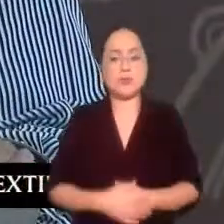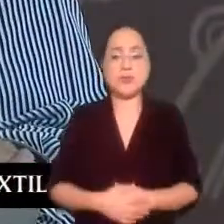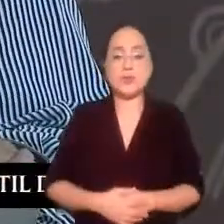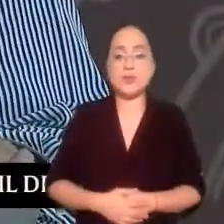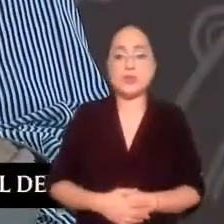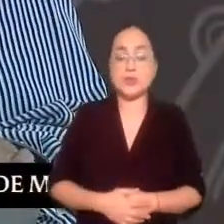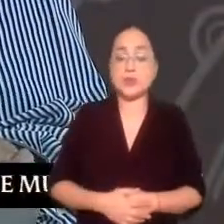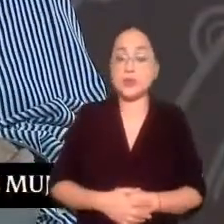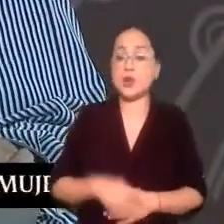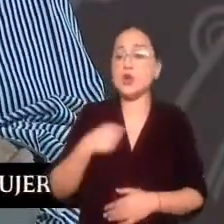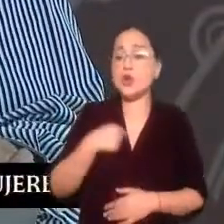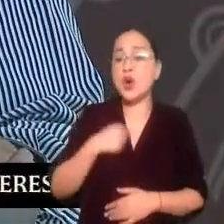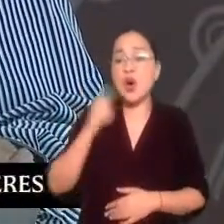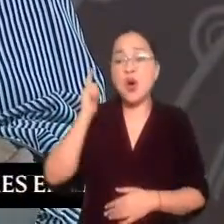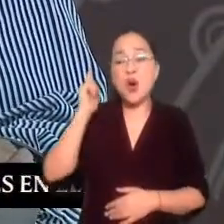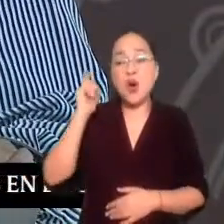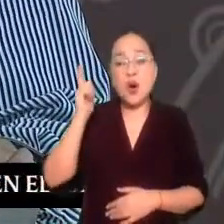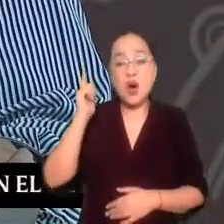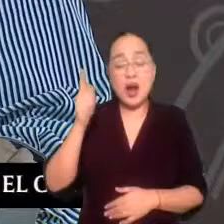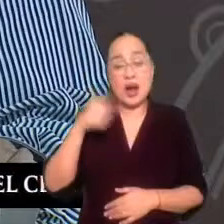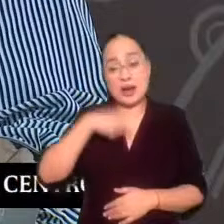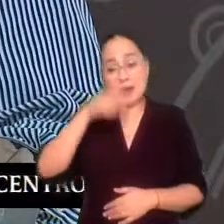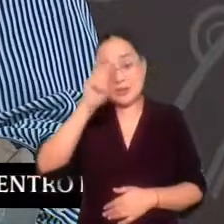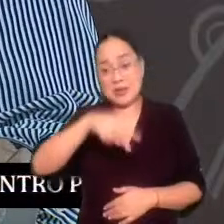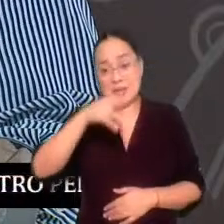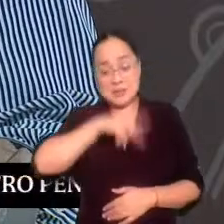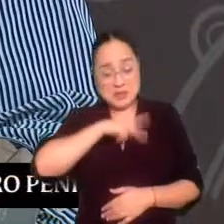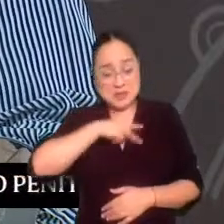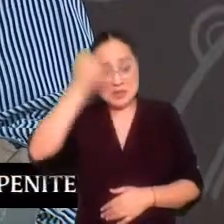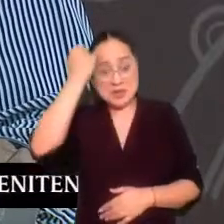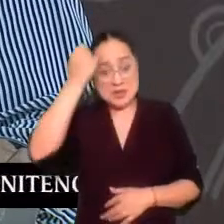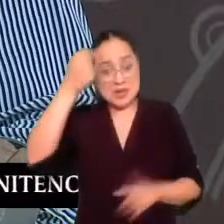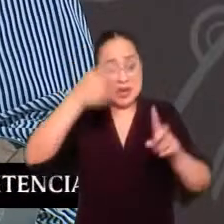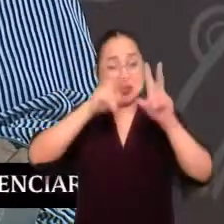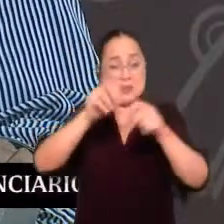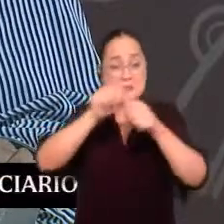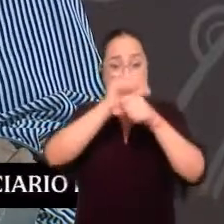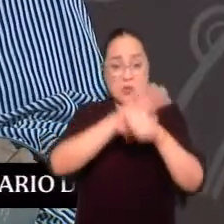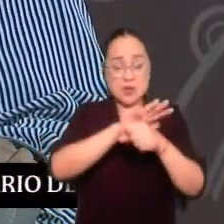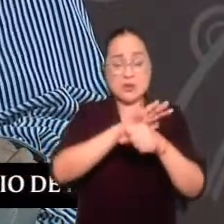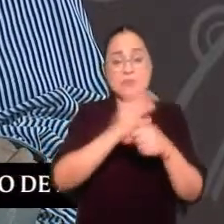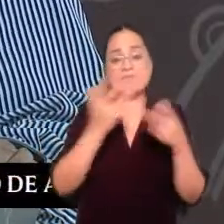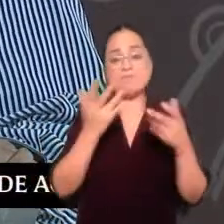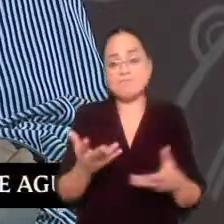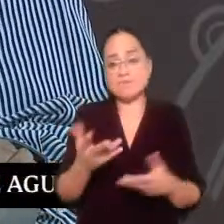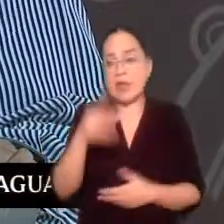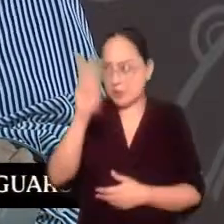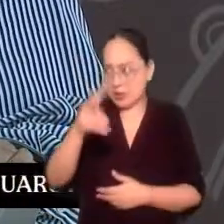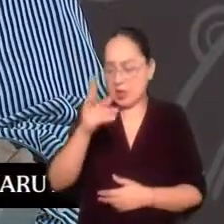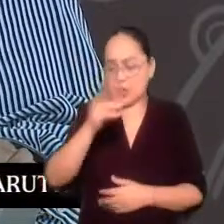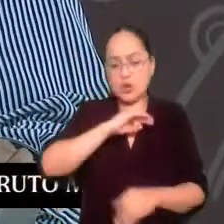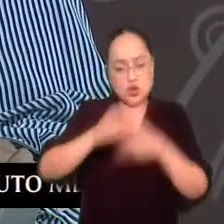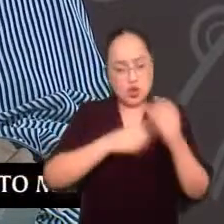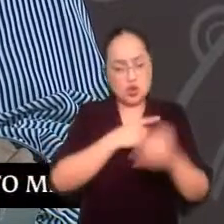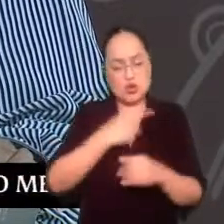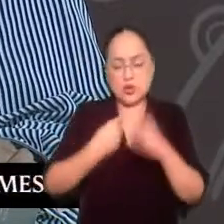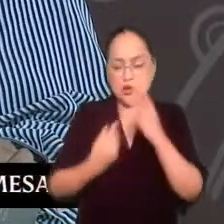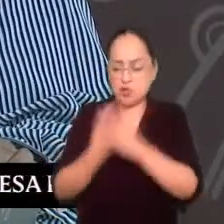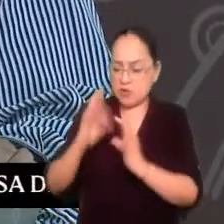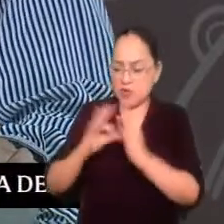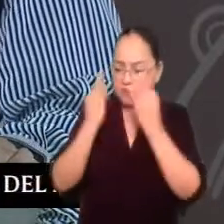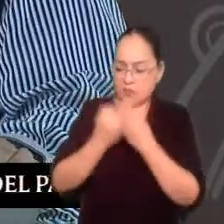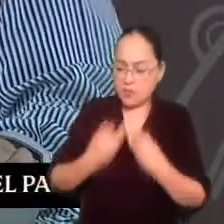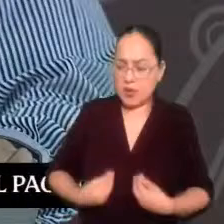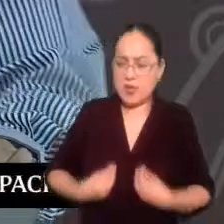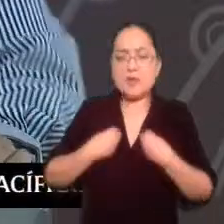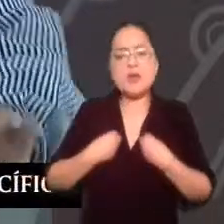Acuérdense cómo pienso yo con respecto a esto. Necesitamos incorporarnos ya plenamente a esta nueva normalidad. Sin embargo,